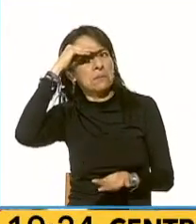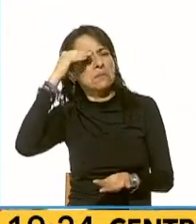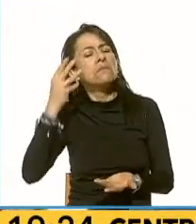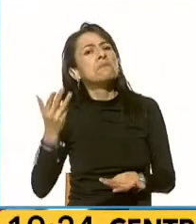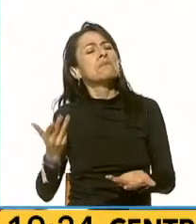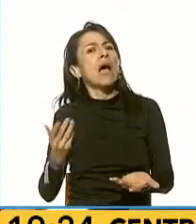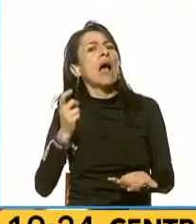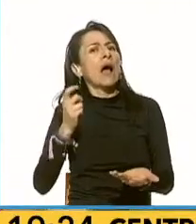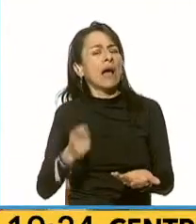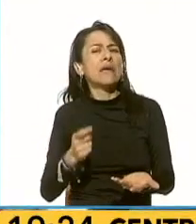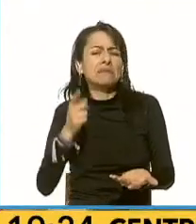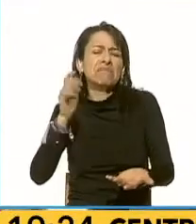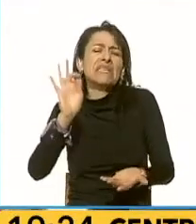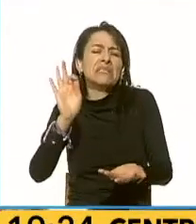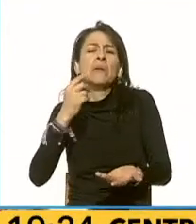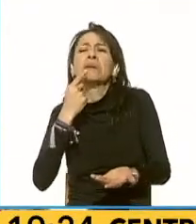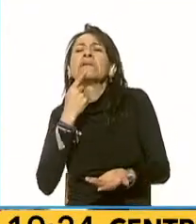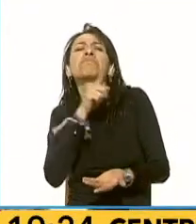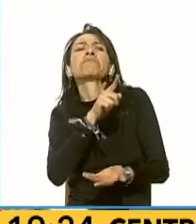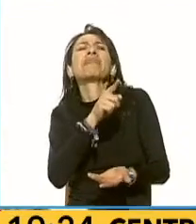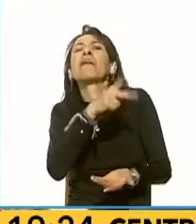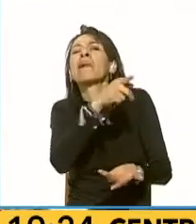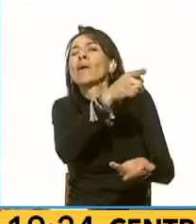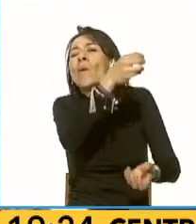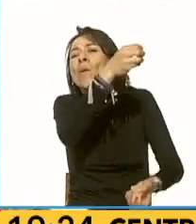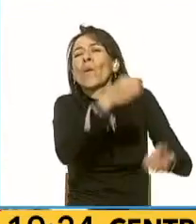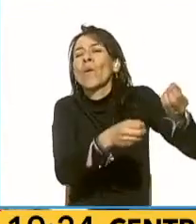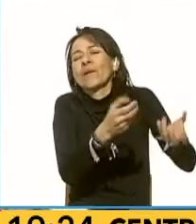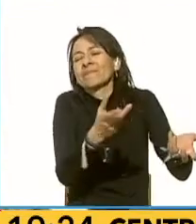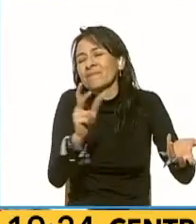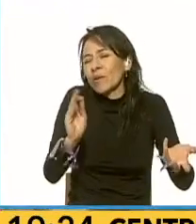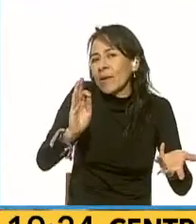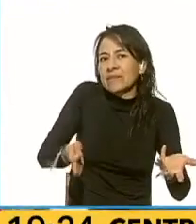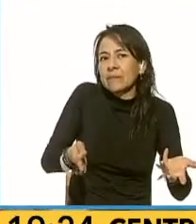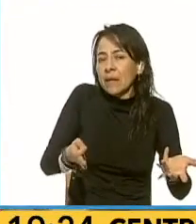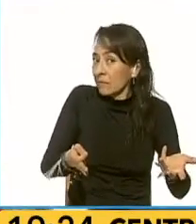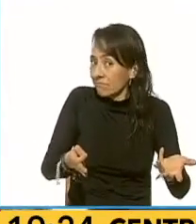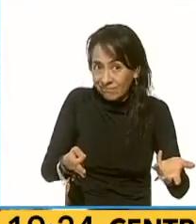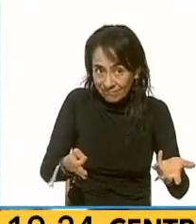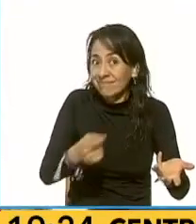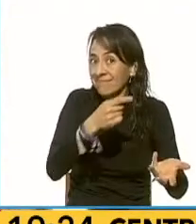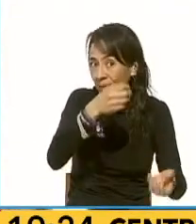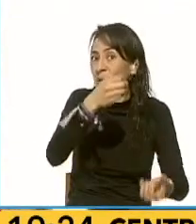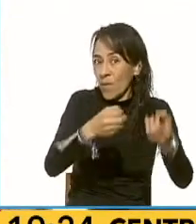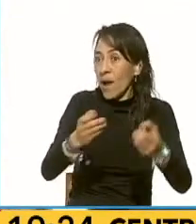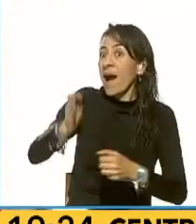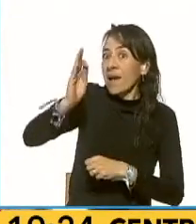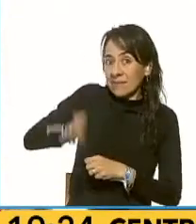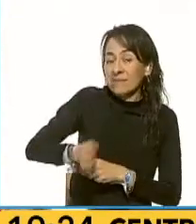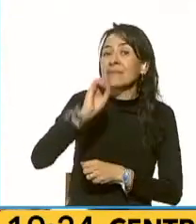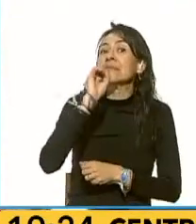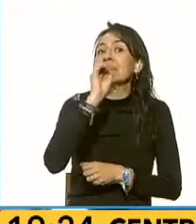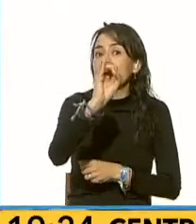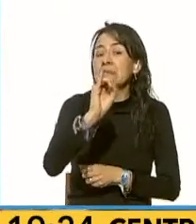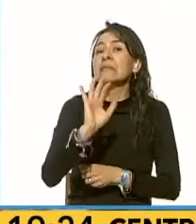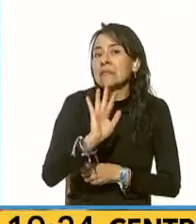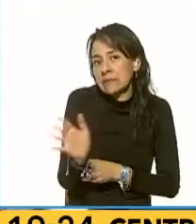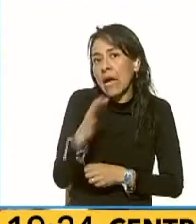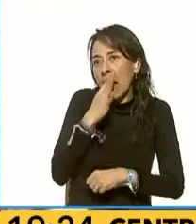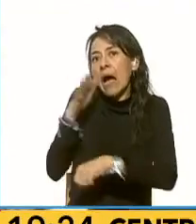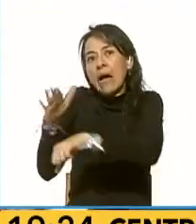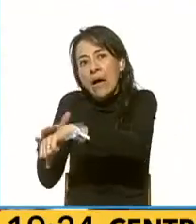sido admitida por el juez, pero en realidad la demanda ya fue admitida, ya surtieron algunas notificaciones. Bueno,